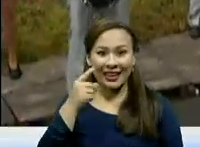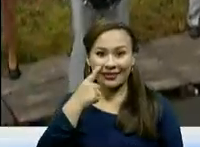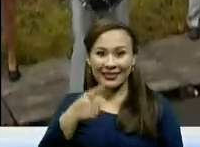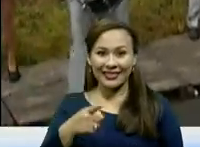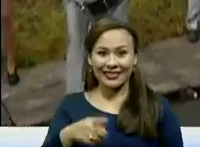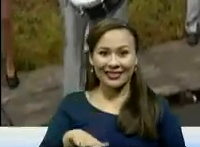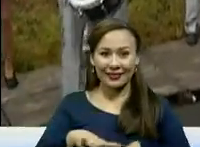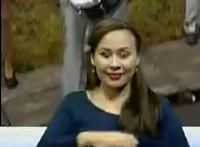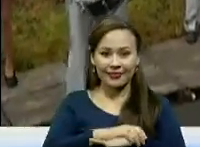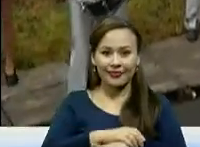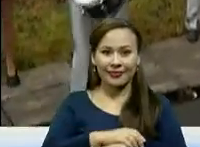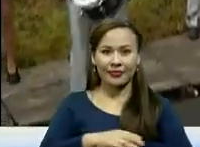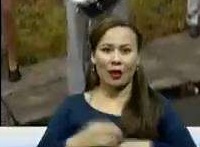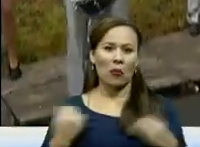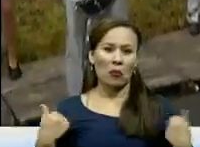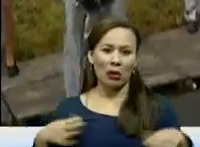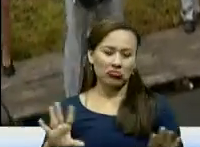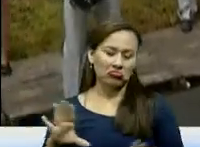son realmente unos